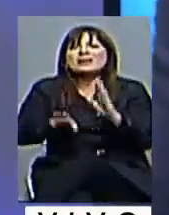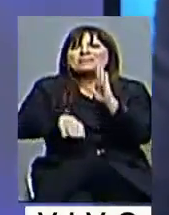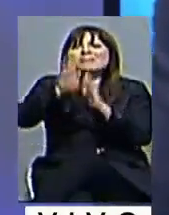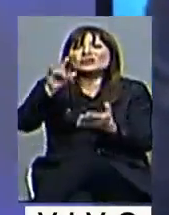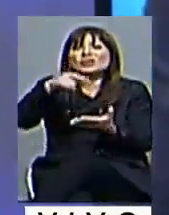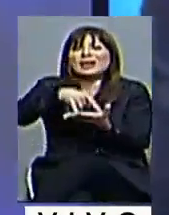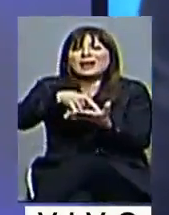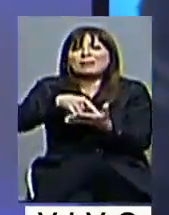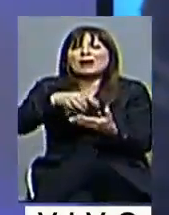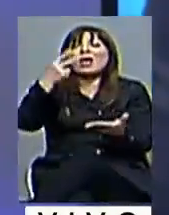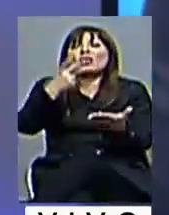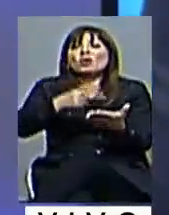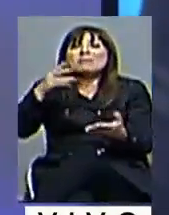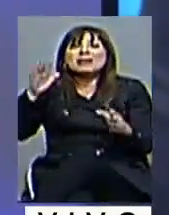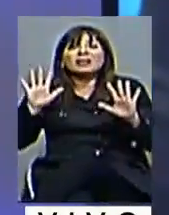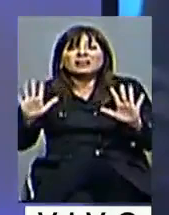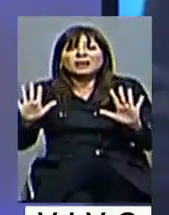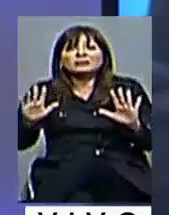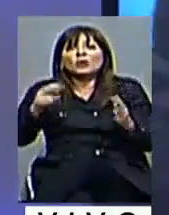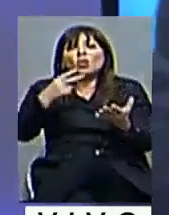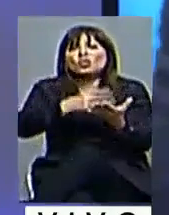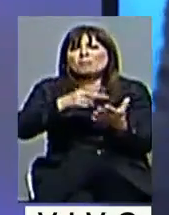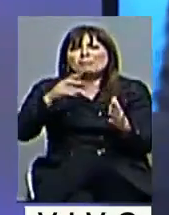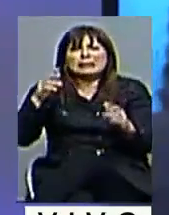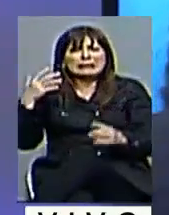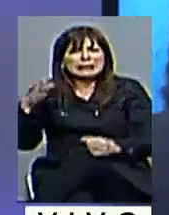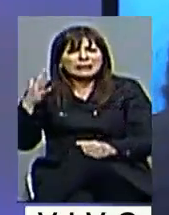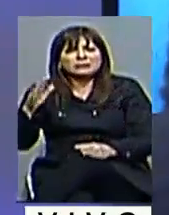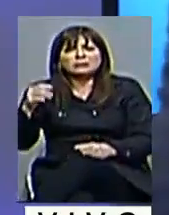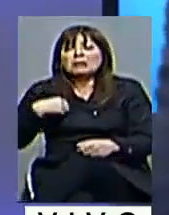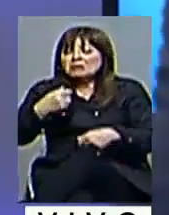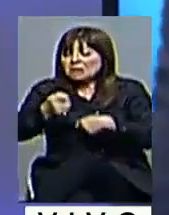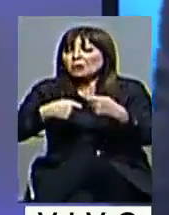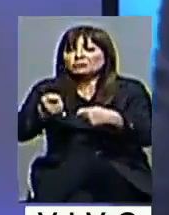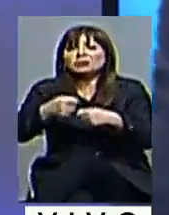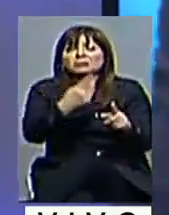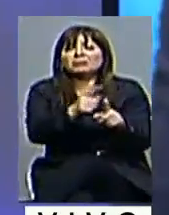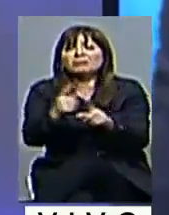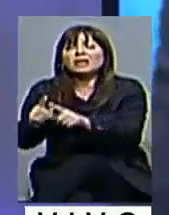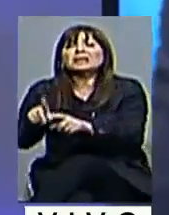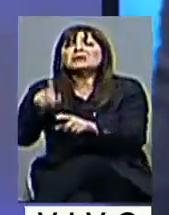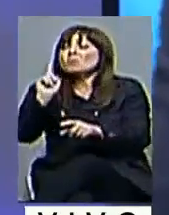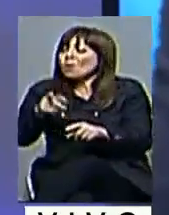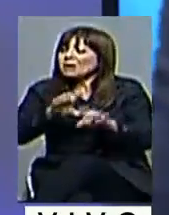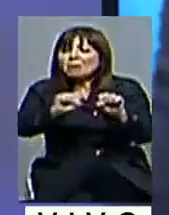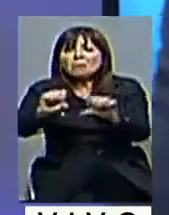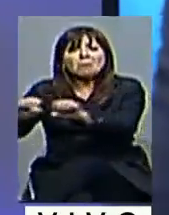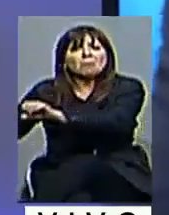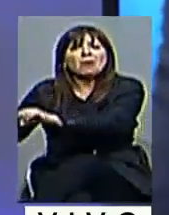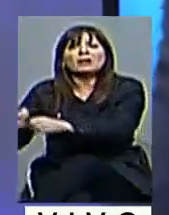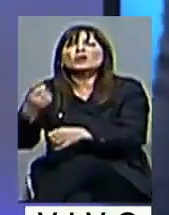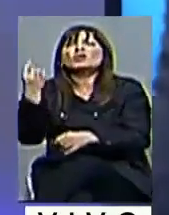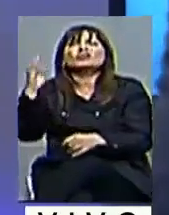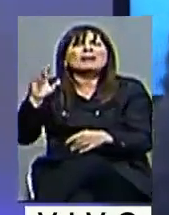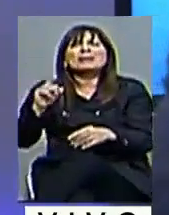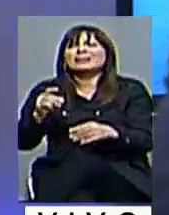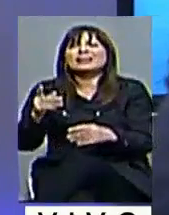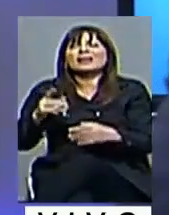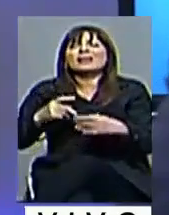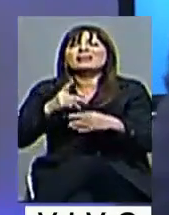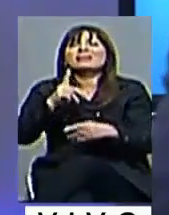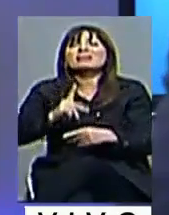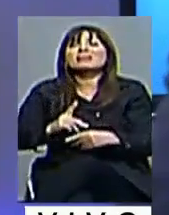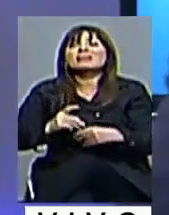Cámara el 2010 al 2014 y se negociaron distintas cosas con distintos actores, no solo con los más moderados de la DC. Estoy seguro que